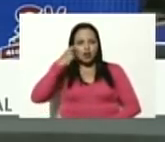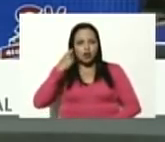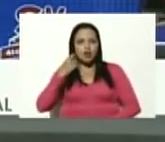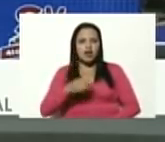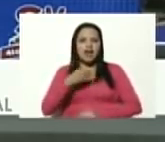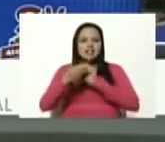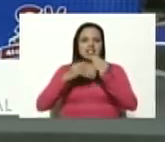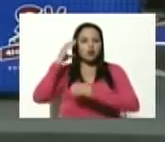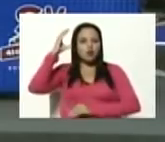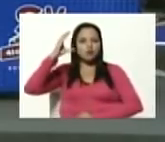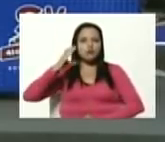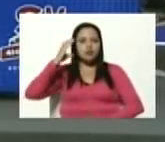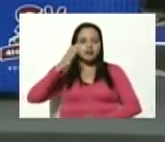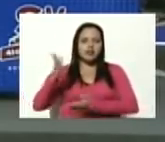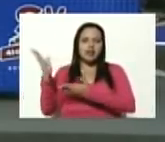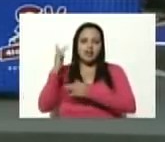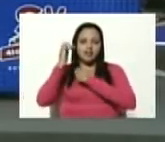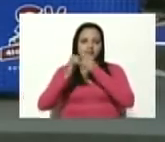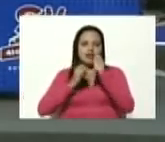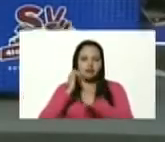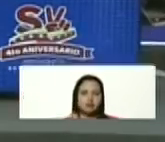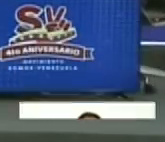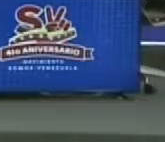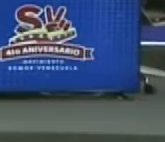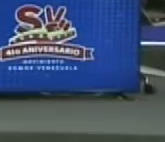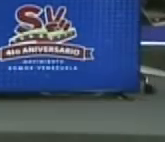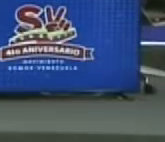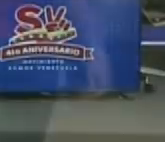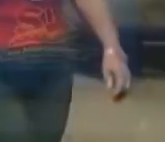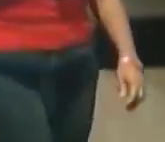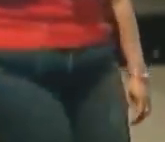hacer conciencia. Adelante video.